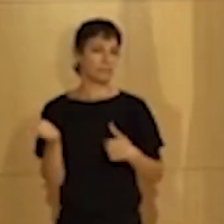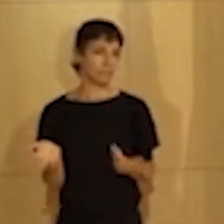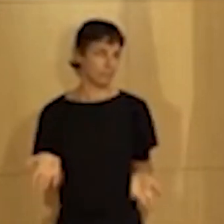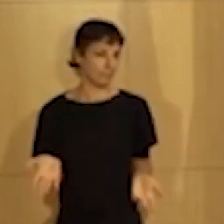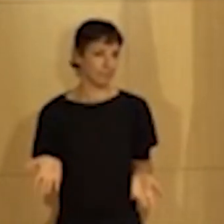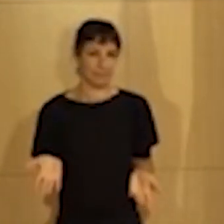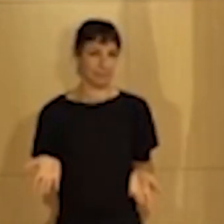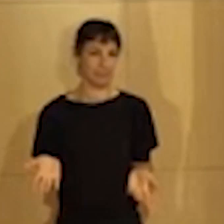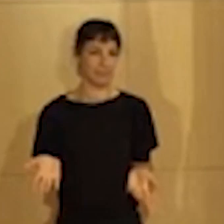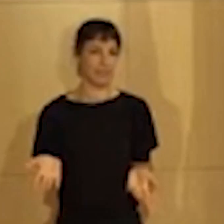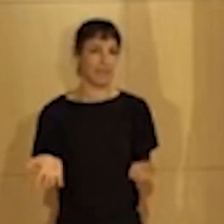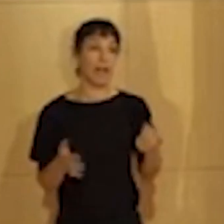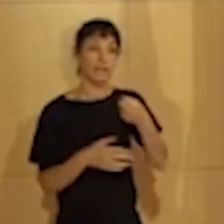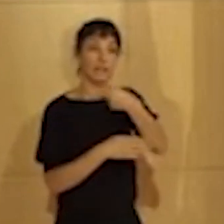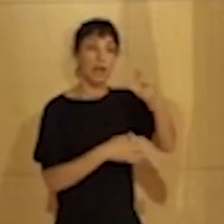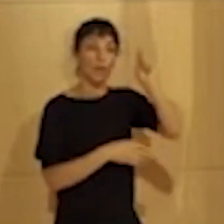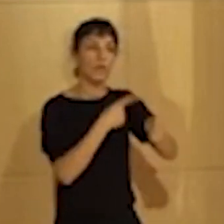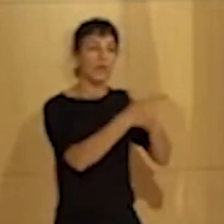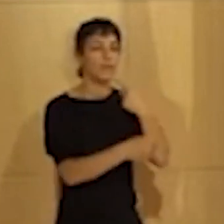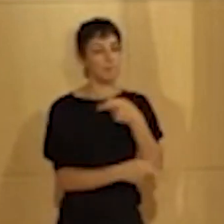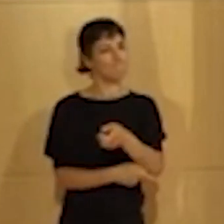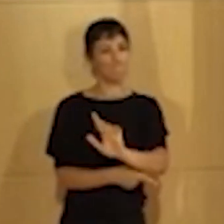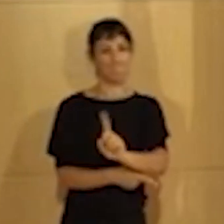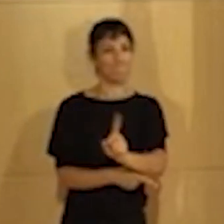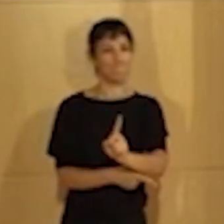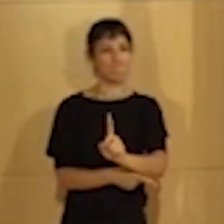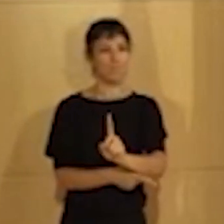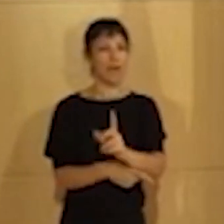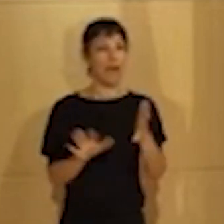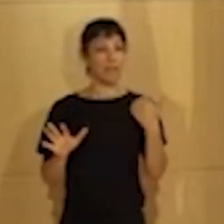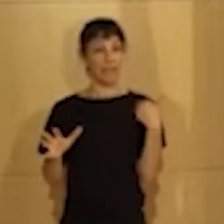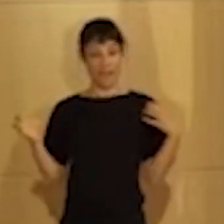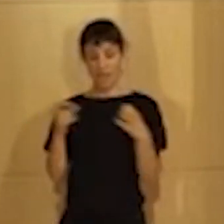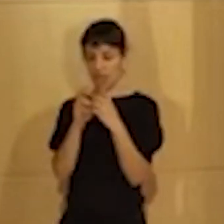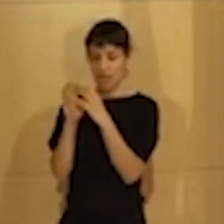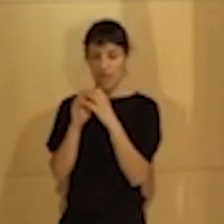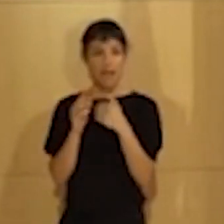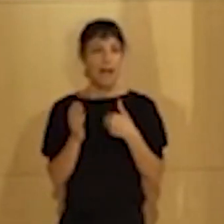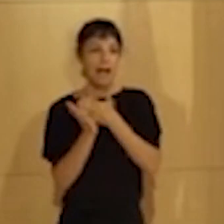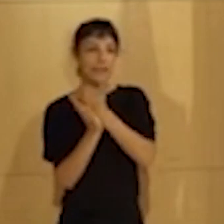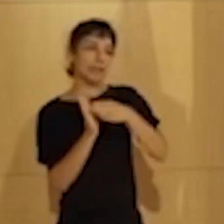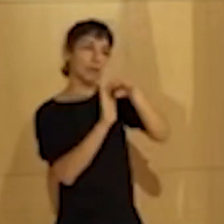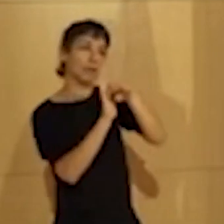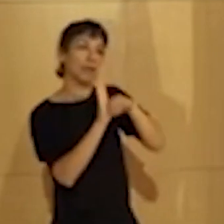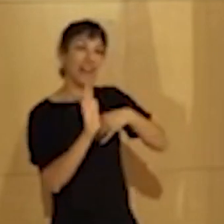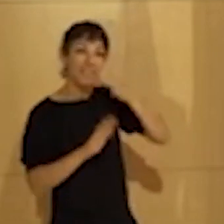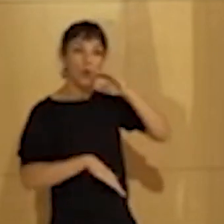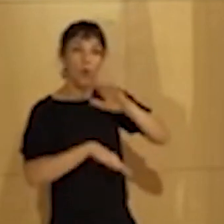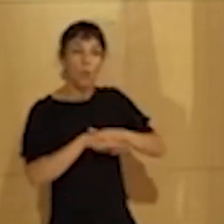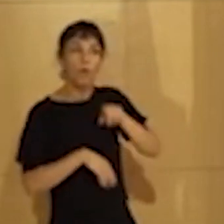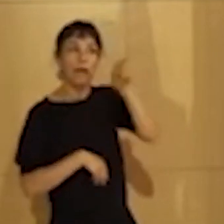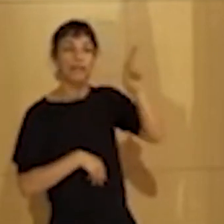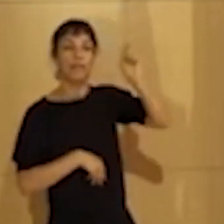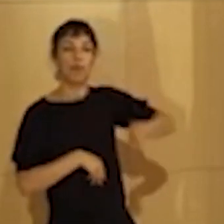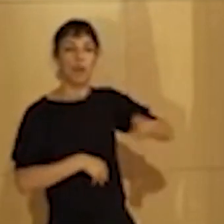que no debemos de estar tan desenfocados cuando las salidas técnicas que estamos dando cumplen con las resoluciones que dictan los